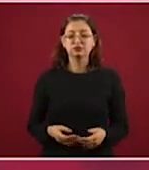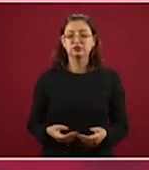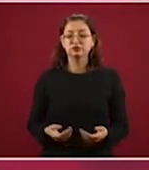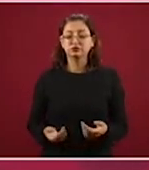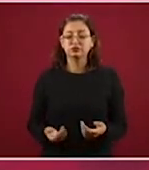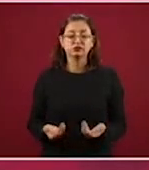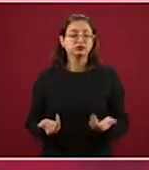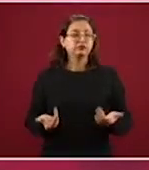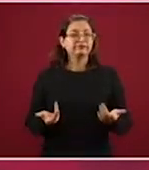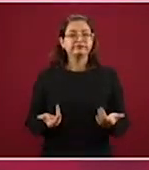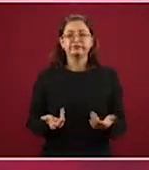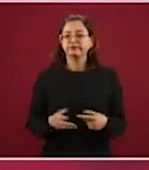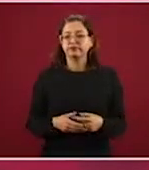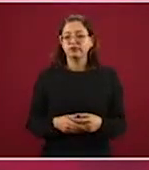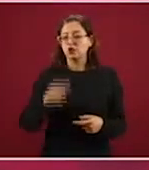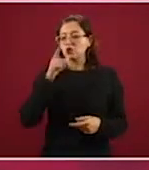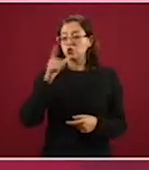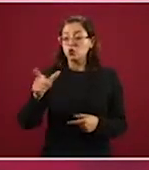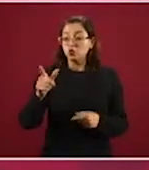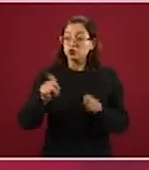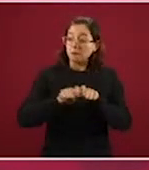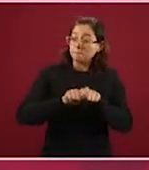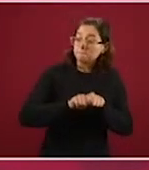de electricidad